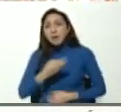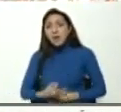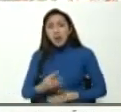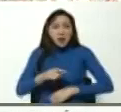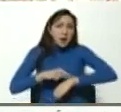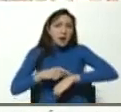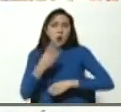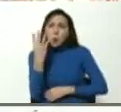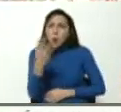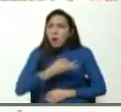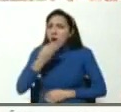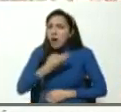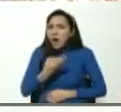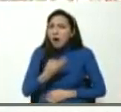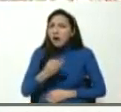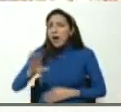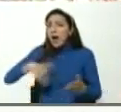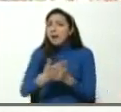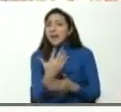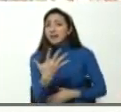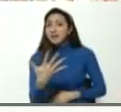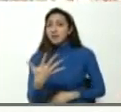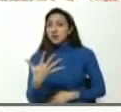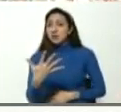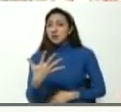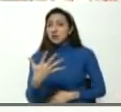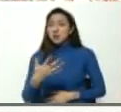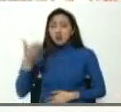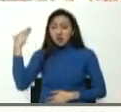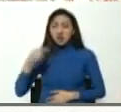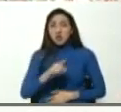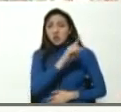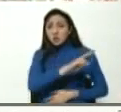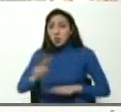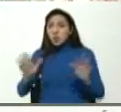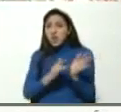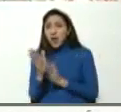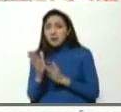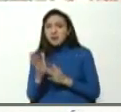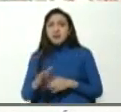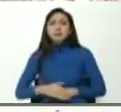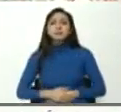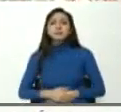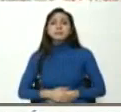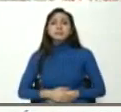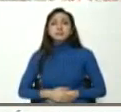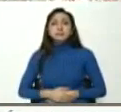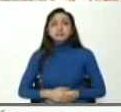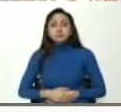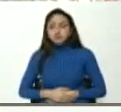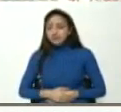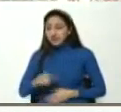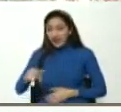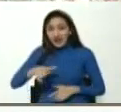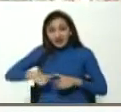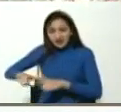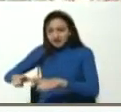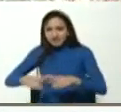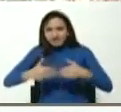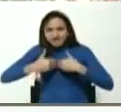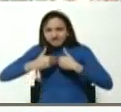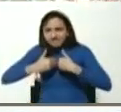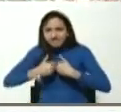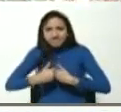tarde cinco de la tarde de aquel 12 de abril ya las puertas de fuerte tiuna principal